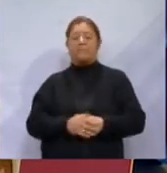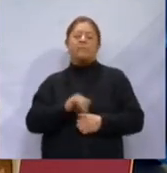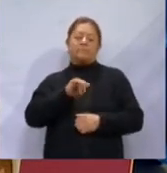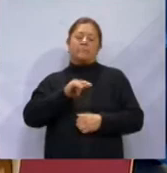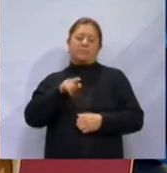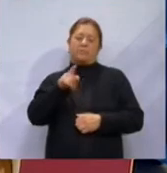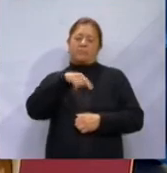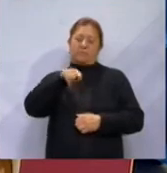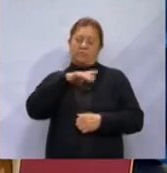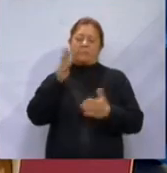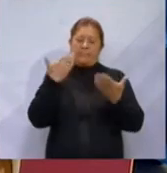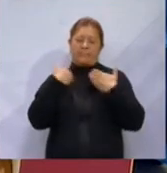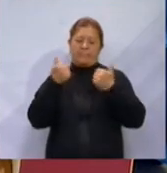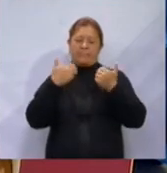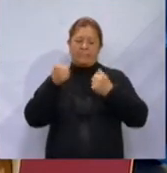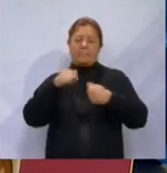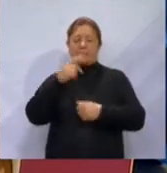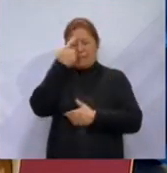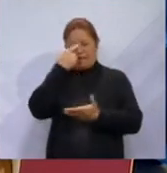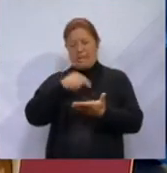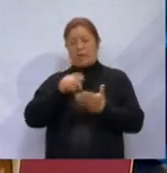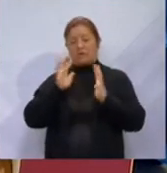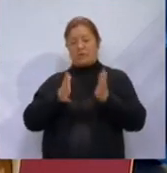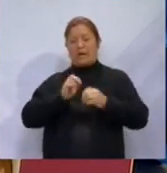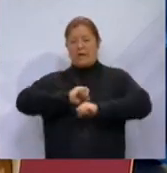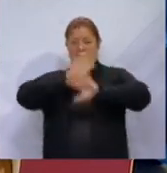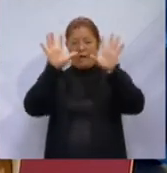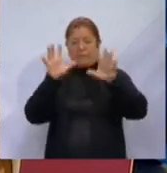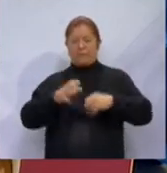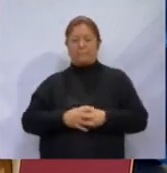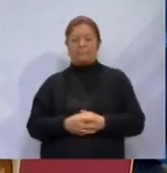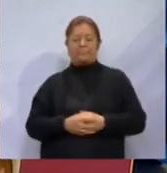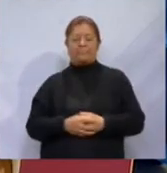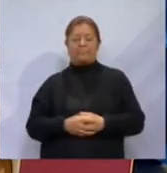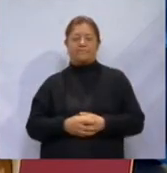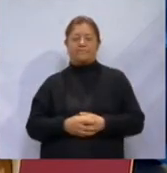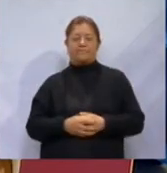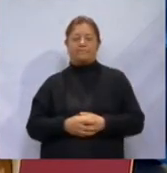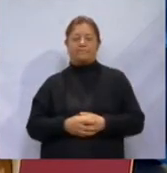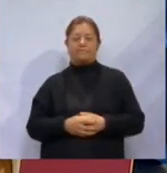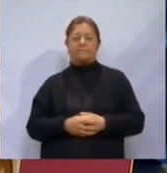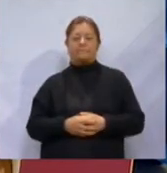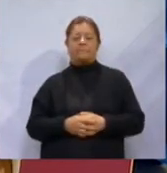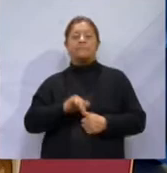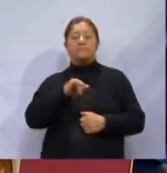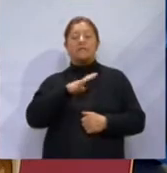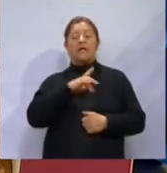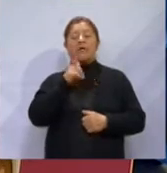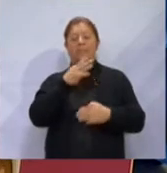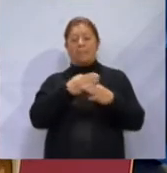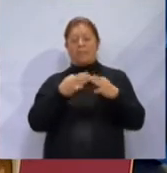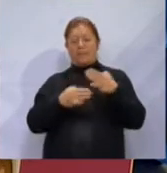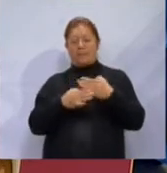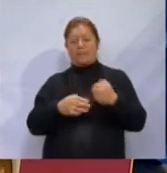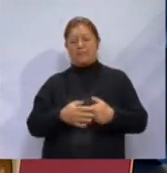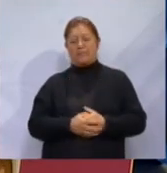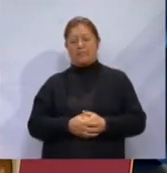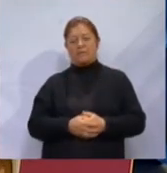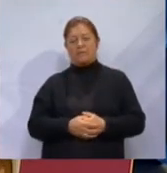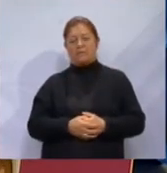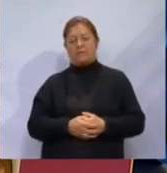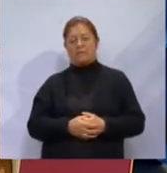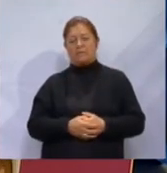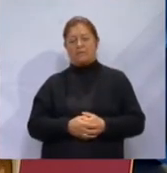todos nos queda un poco más claro. Así es. Y bueno, pues fíjate que hay una asignatura que